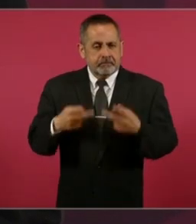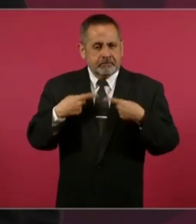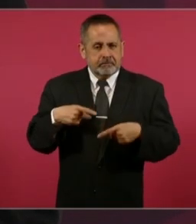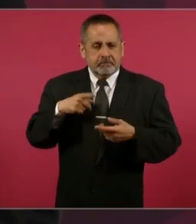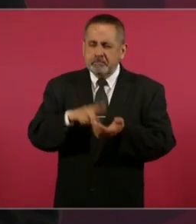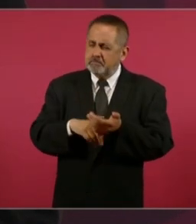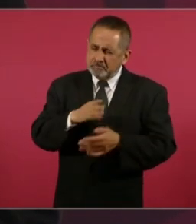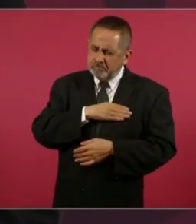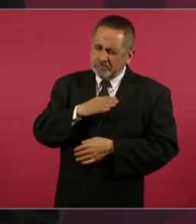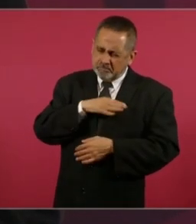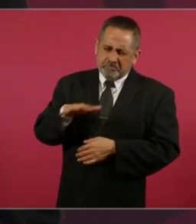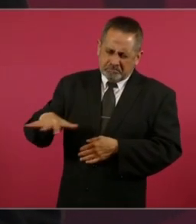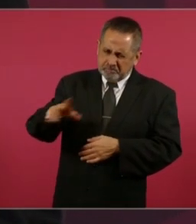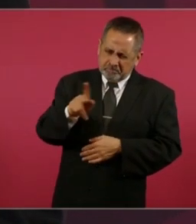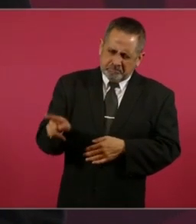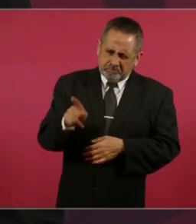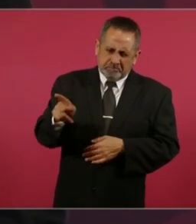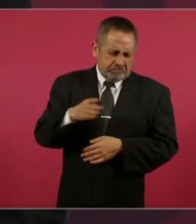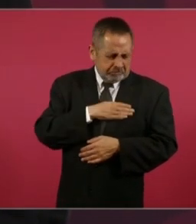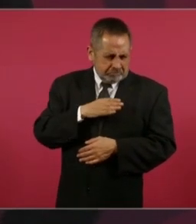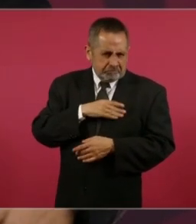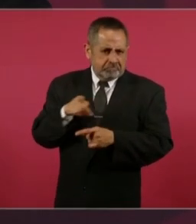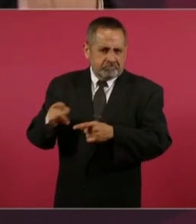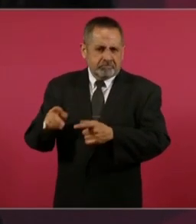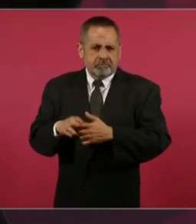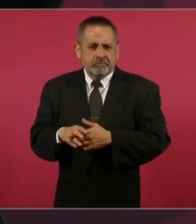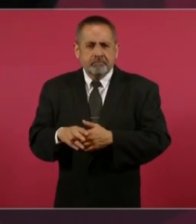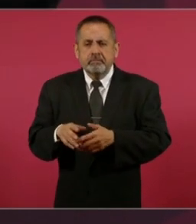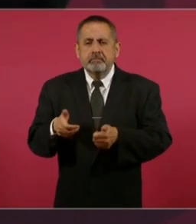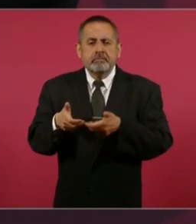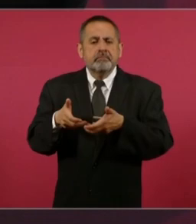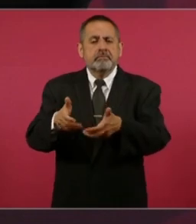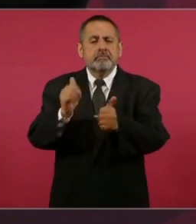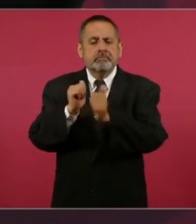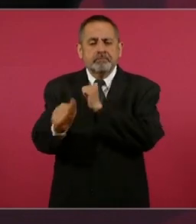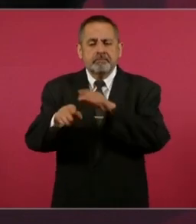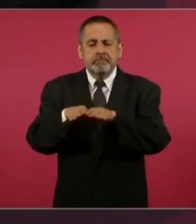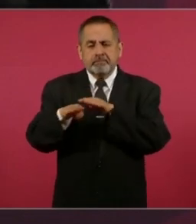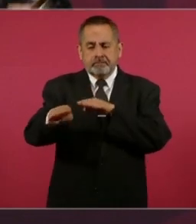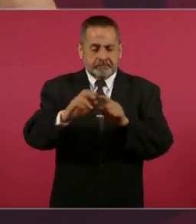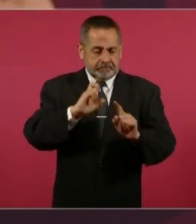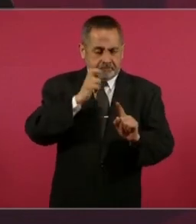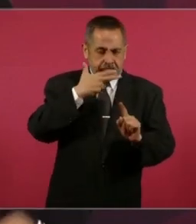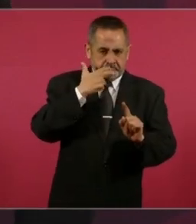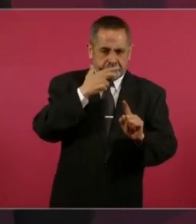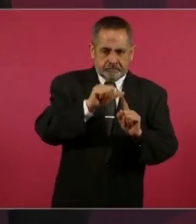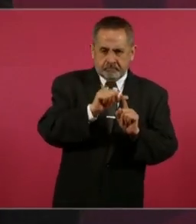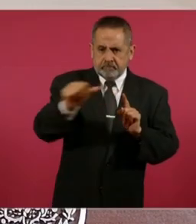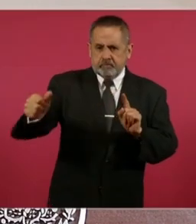buena laada la carretera de Chihuahua